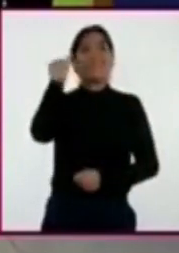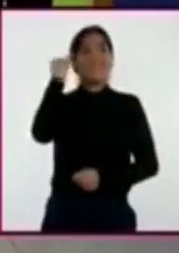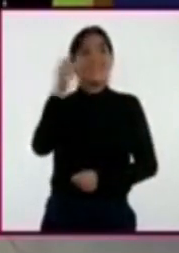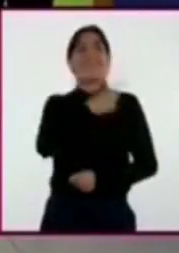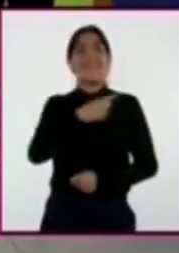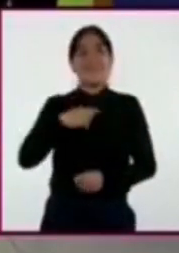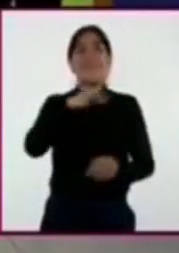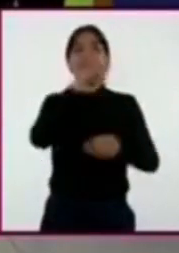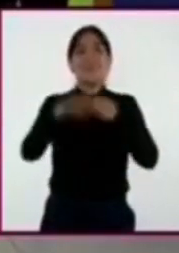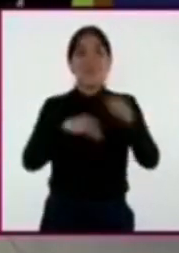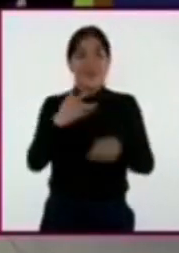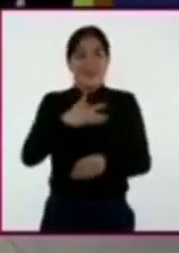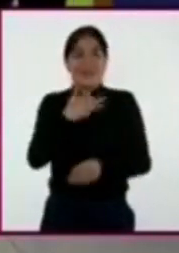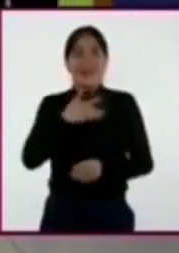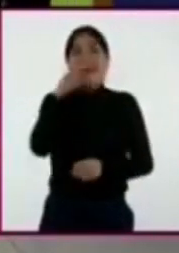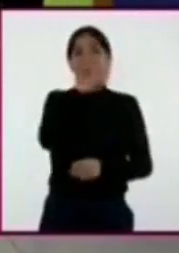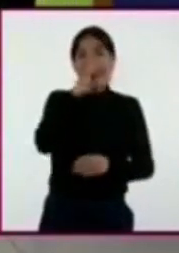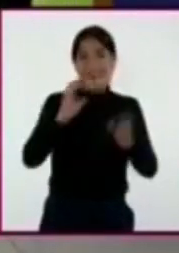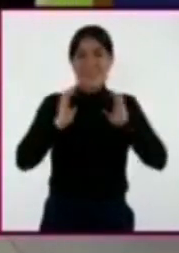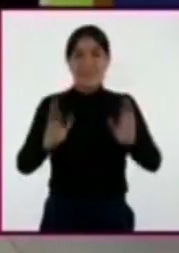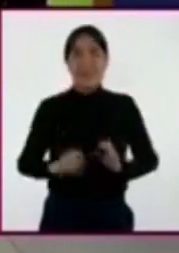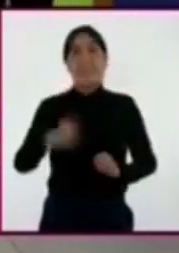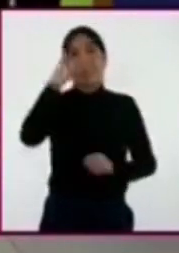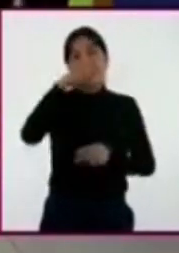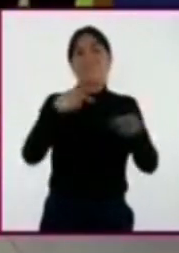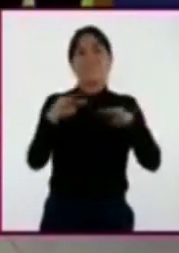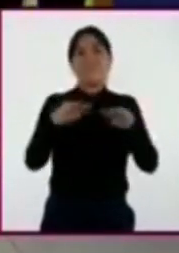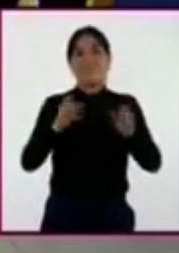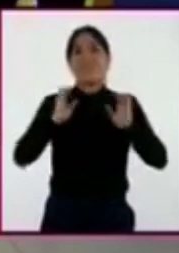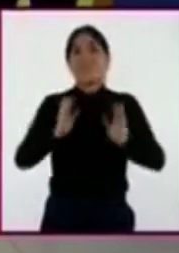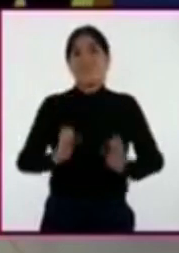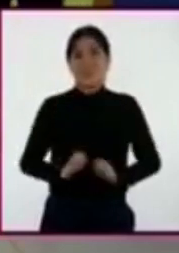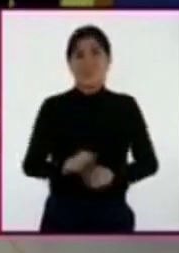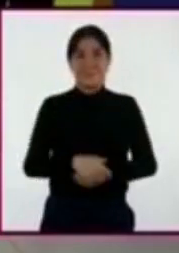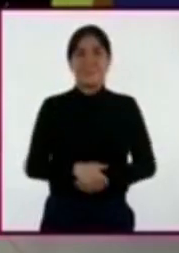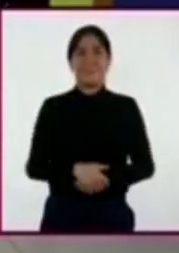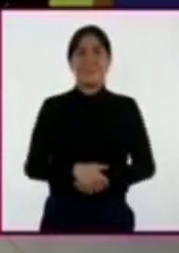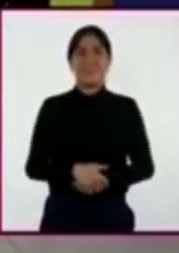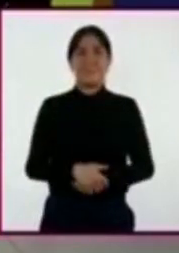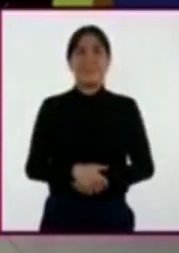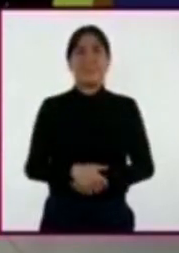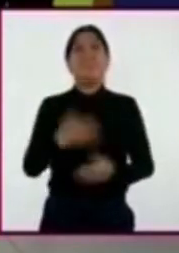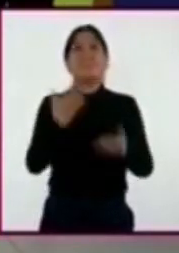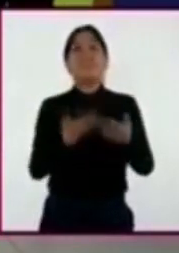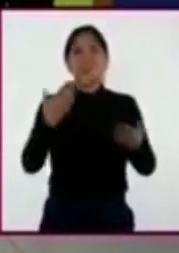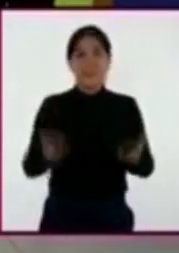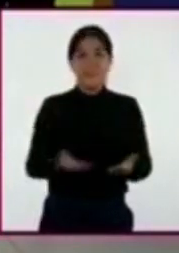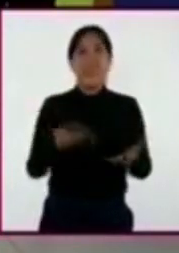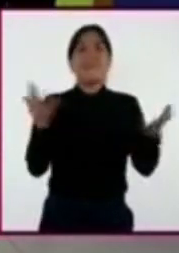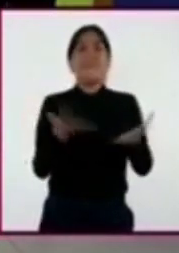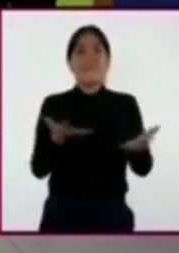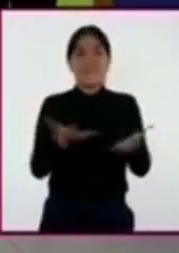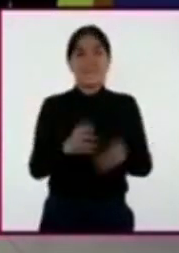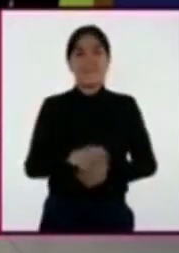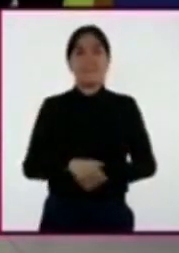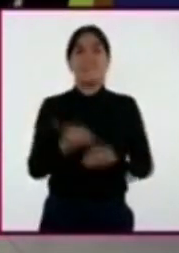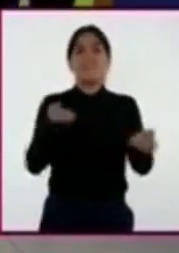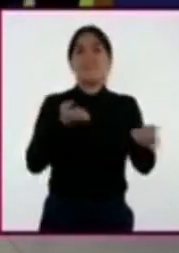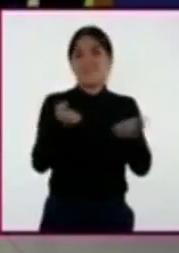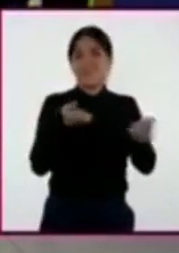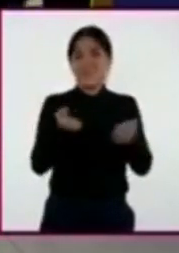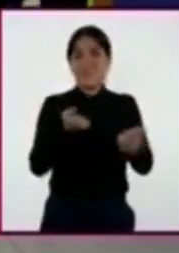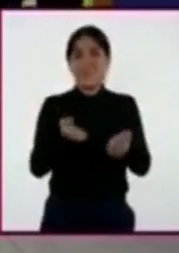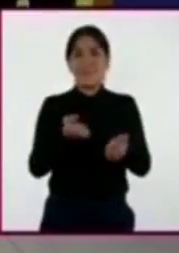todos vayamos calentando para preparar nuestro cuerpo. Bien, Ahora vamos a realizar unos